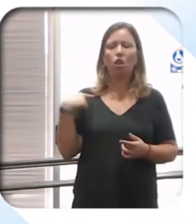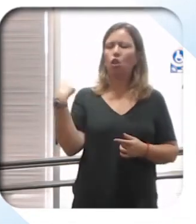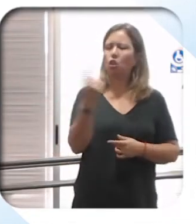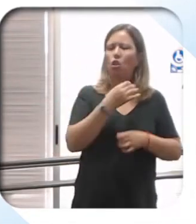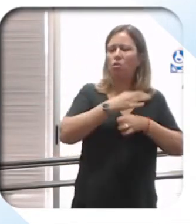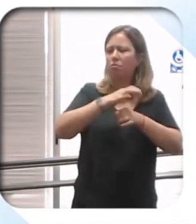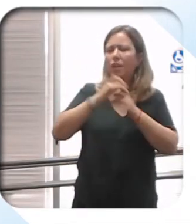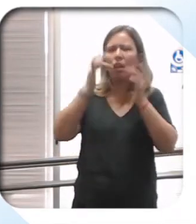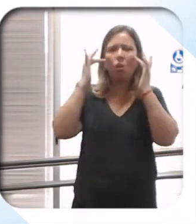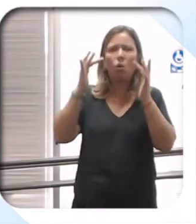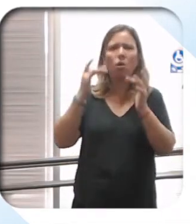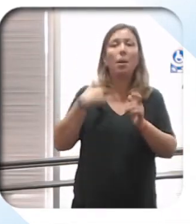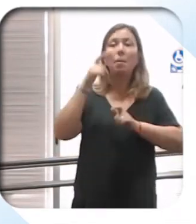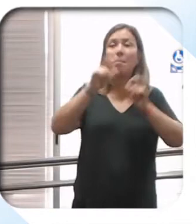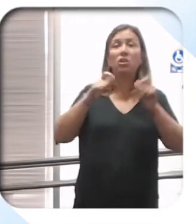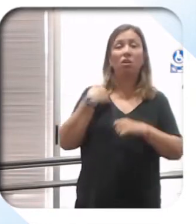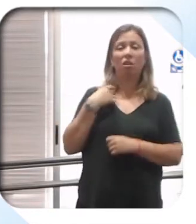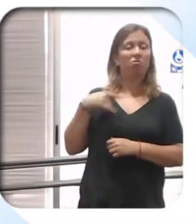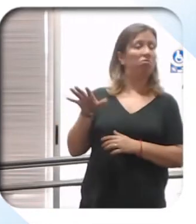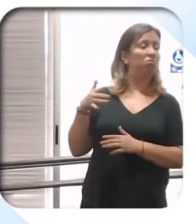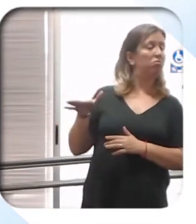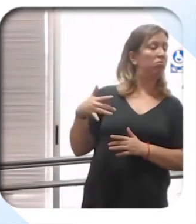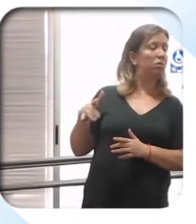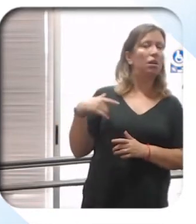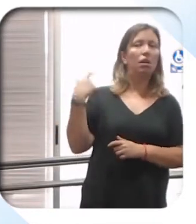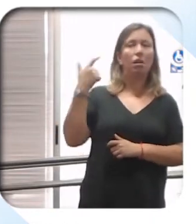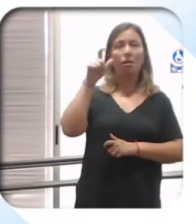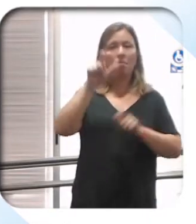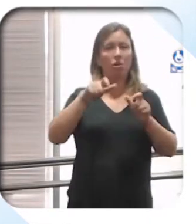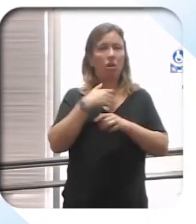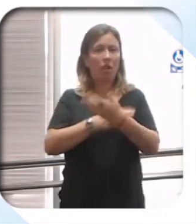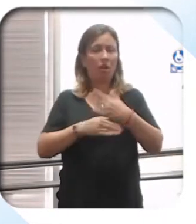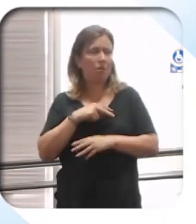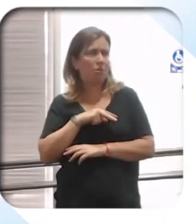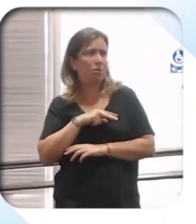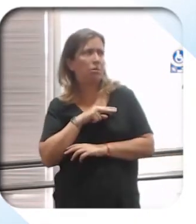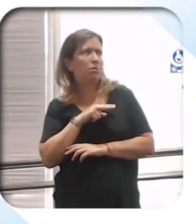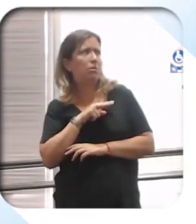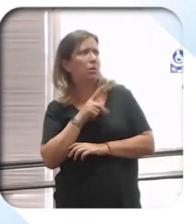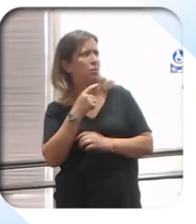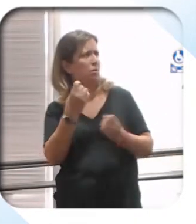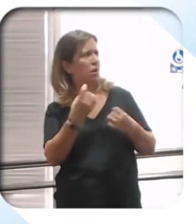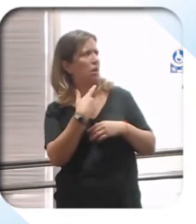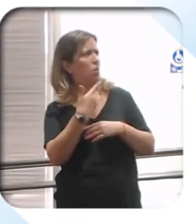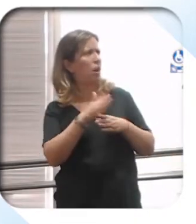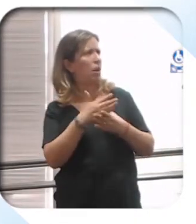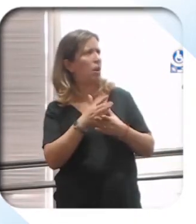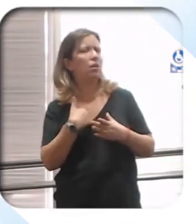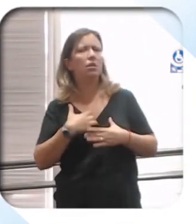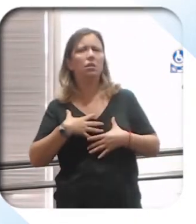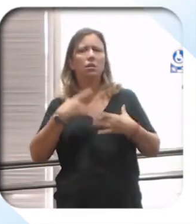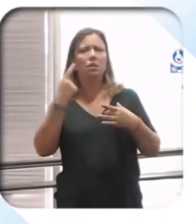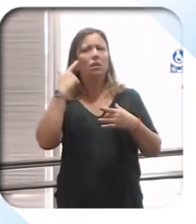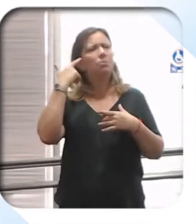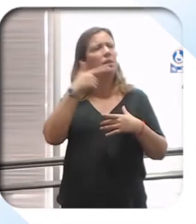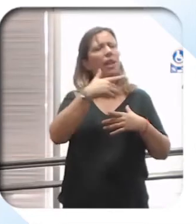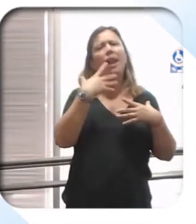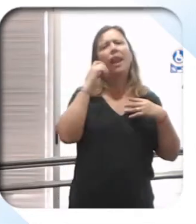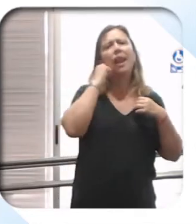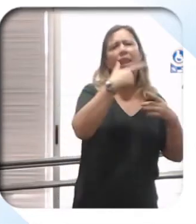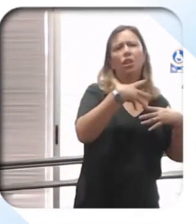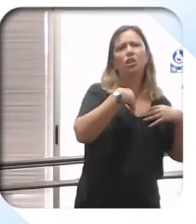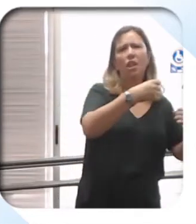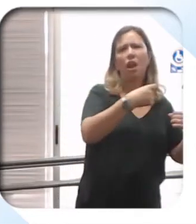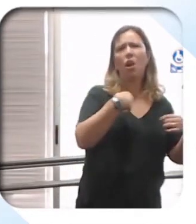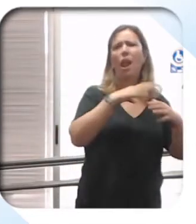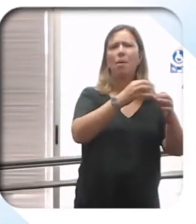Estamos educando con miradas desaprobatorias, estamos mirando comparando continuamente en sano, lindo, hermano,